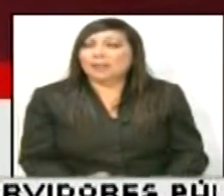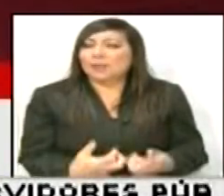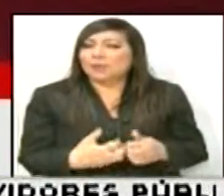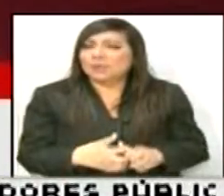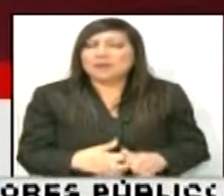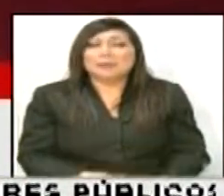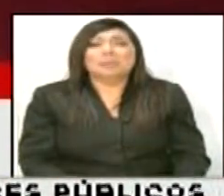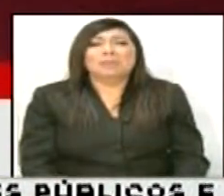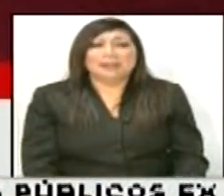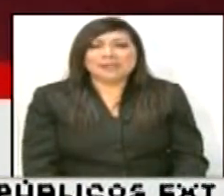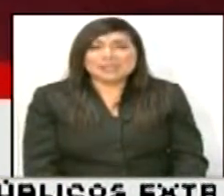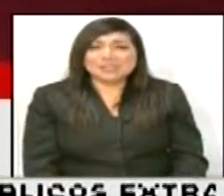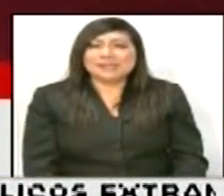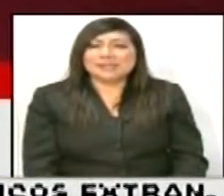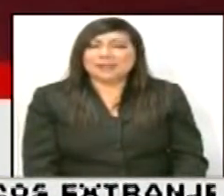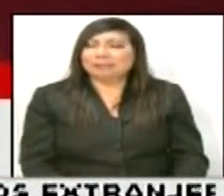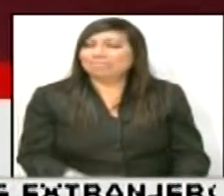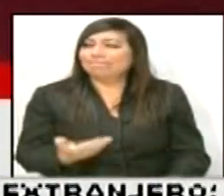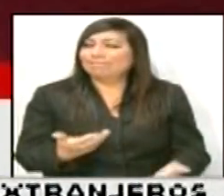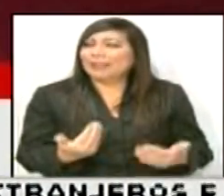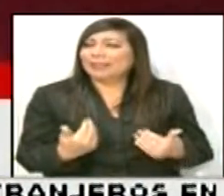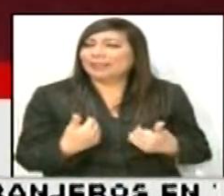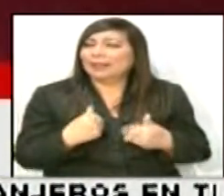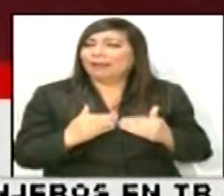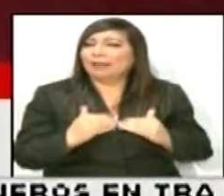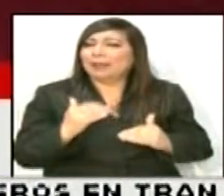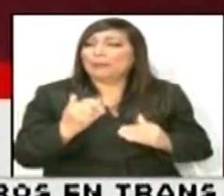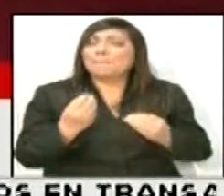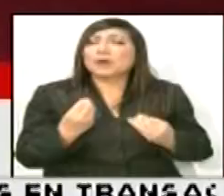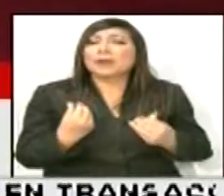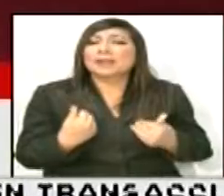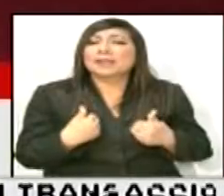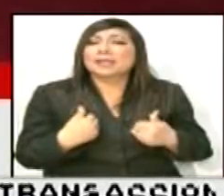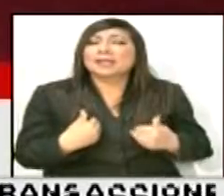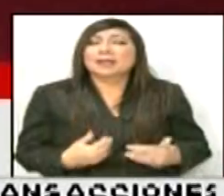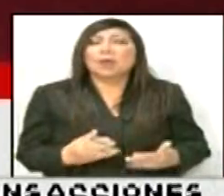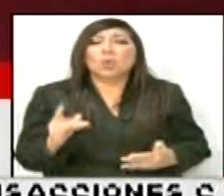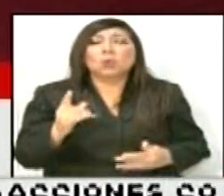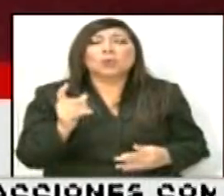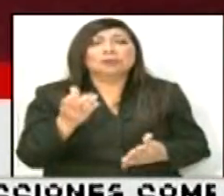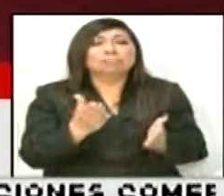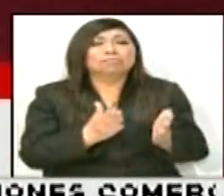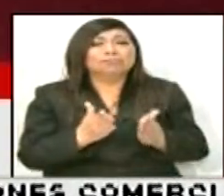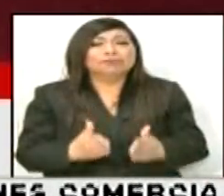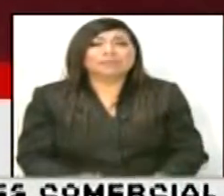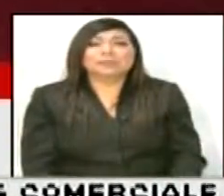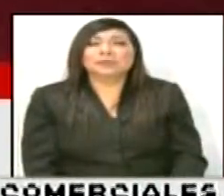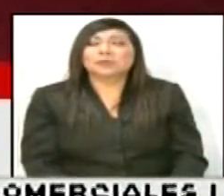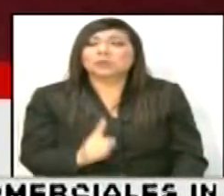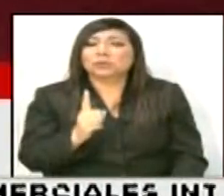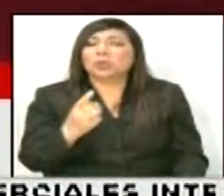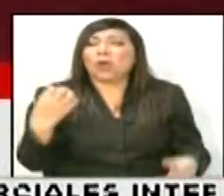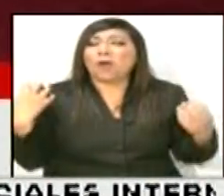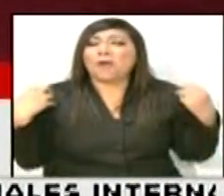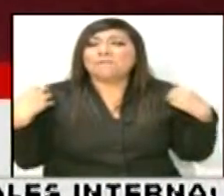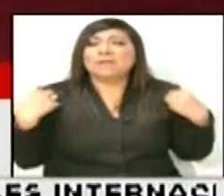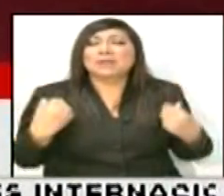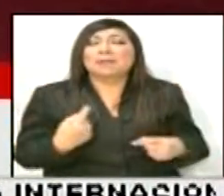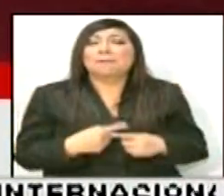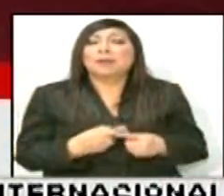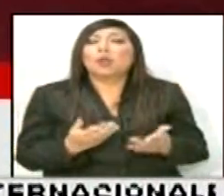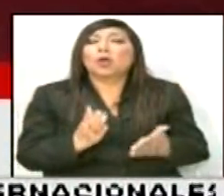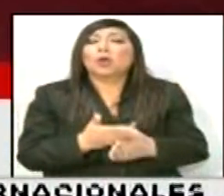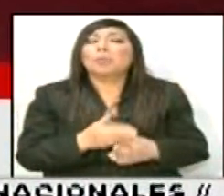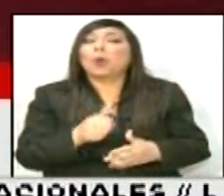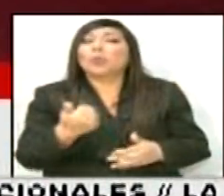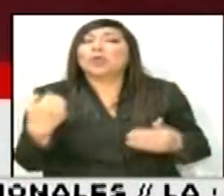empresa que supuestamente tiene grandes ventajas, pero que tiene un solo operador, una sola oficina, donde comparte